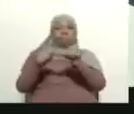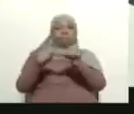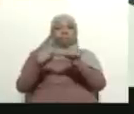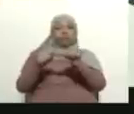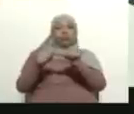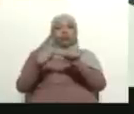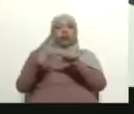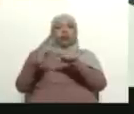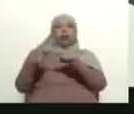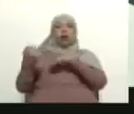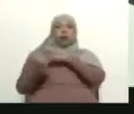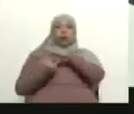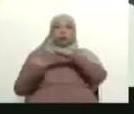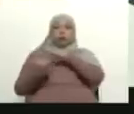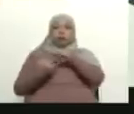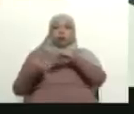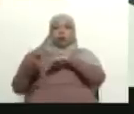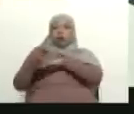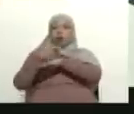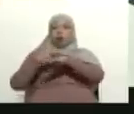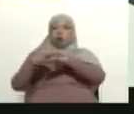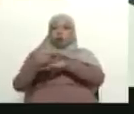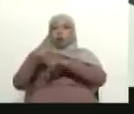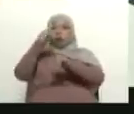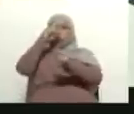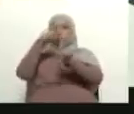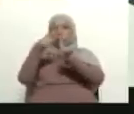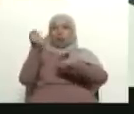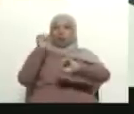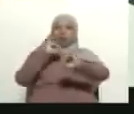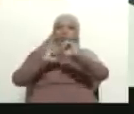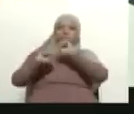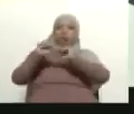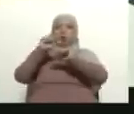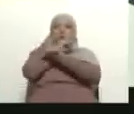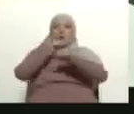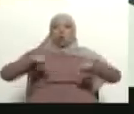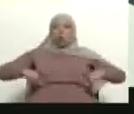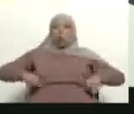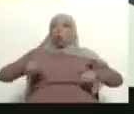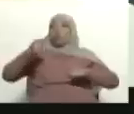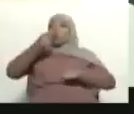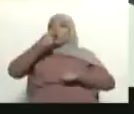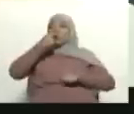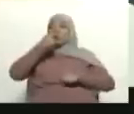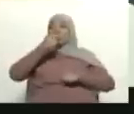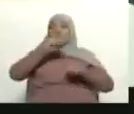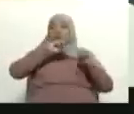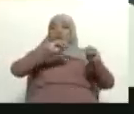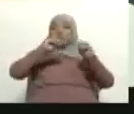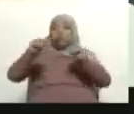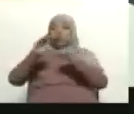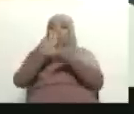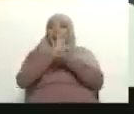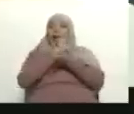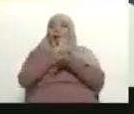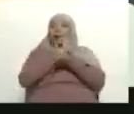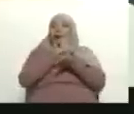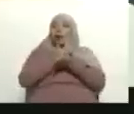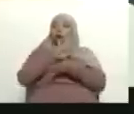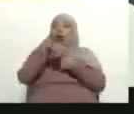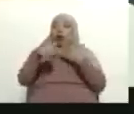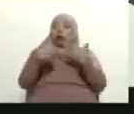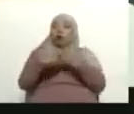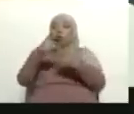órganos de seguridad ciudadana y a la Fuerza Armada Nacional Bolivariana la garantía de tranquilidad, bienestar y paz